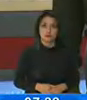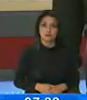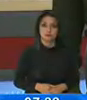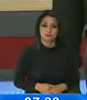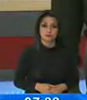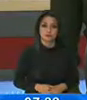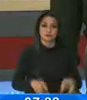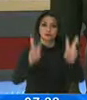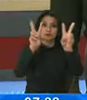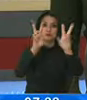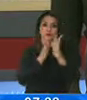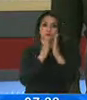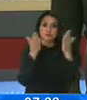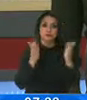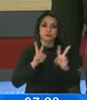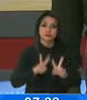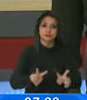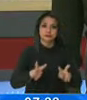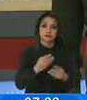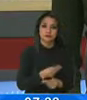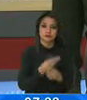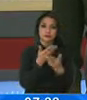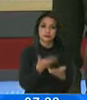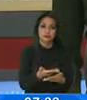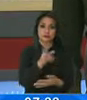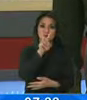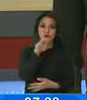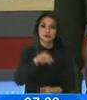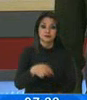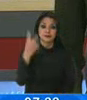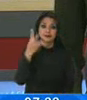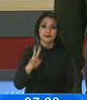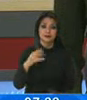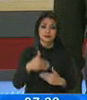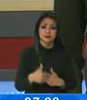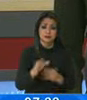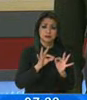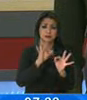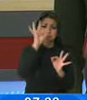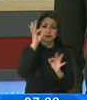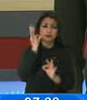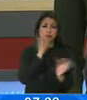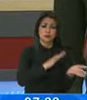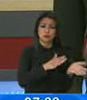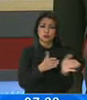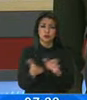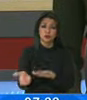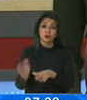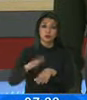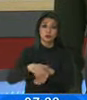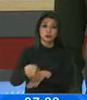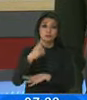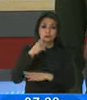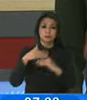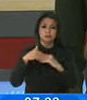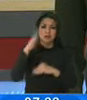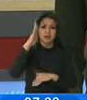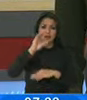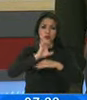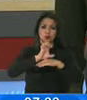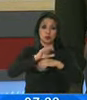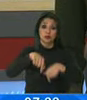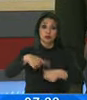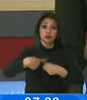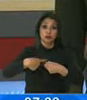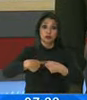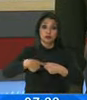Y en su segmento El Comercio Investiga les contamos que durante el 2017 aumentaron los casos de femicidio en el país. En Quito y sobre todo en el